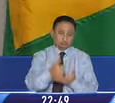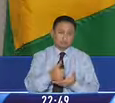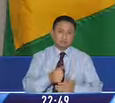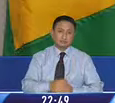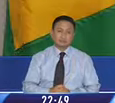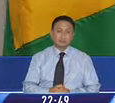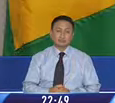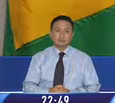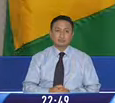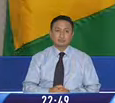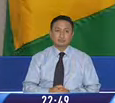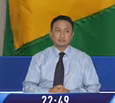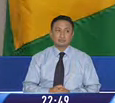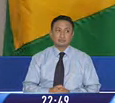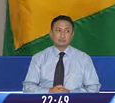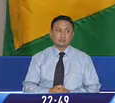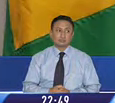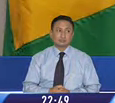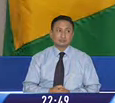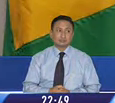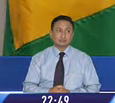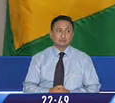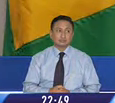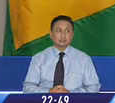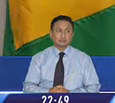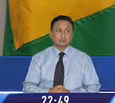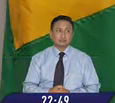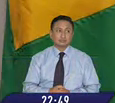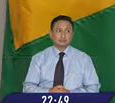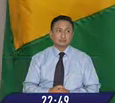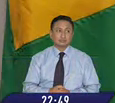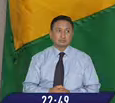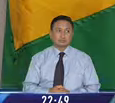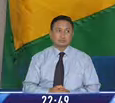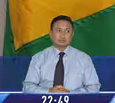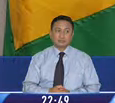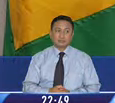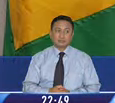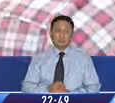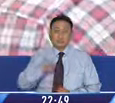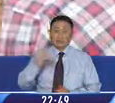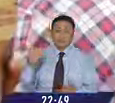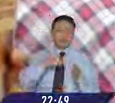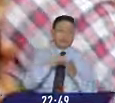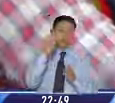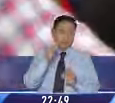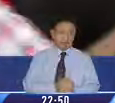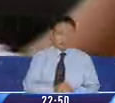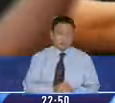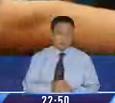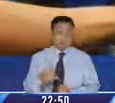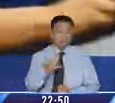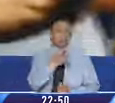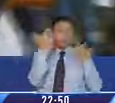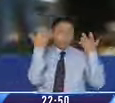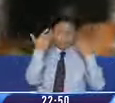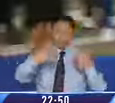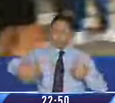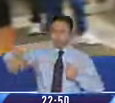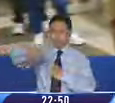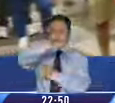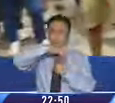robados tal vez. Entonces, para que puedan volver a Brasil. Y así está el ambiente en Guayaquil a pocos días